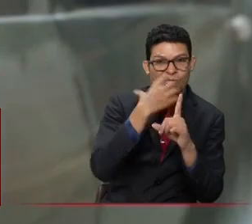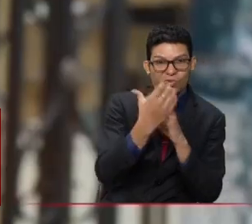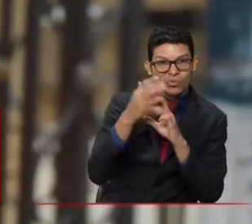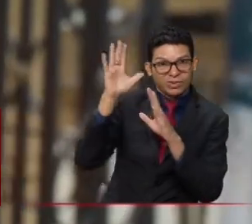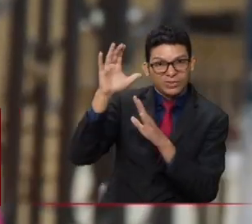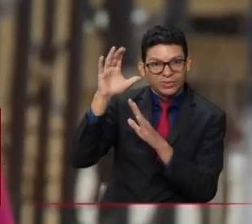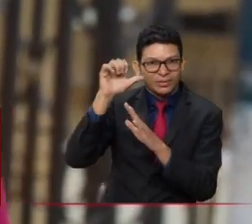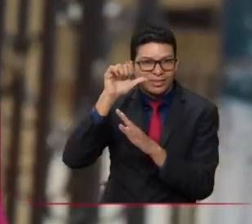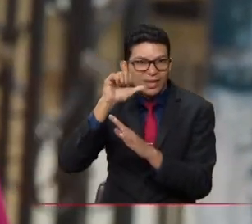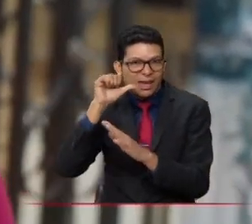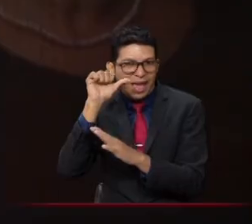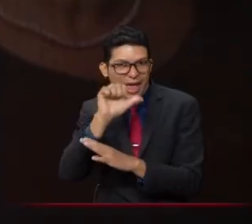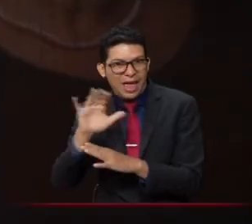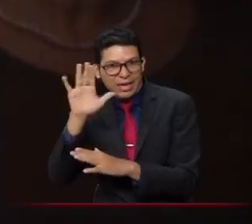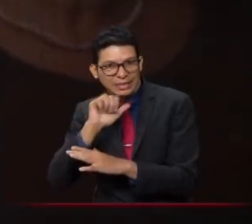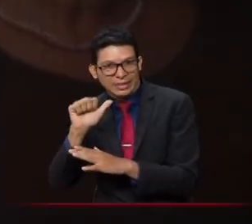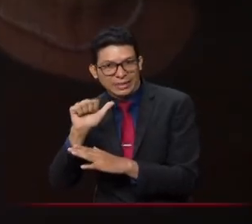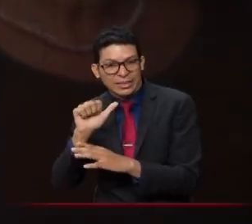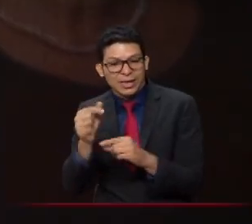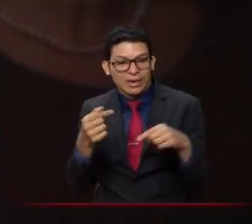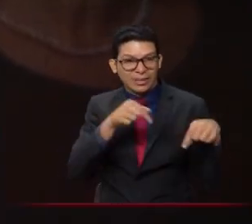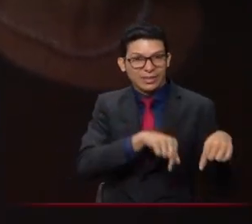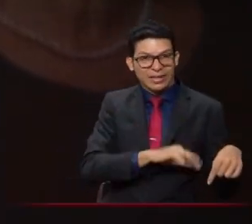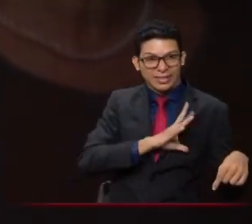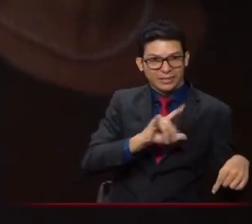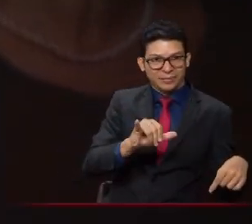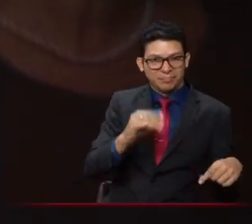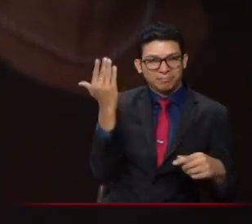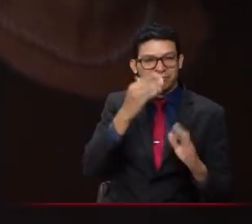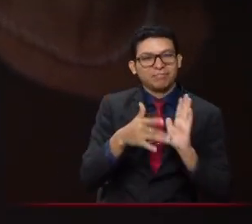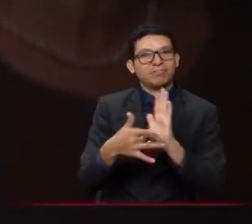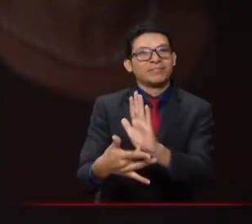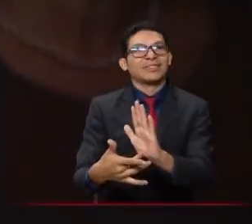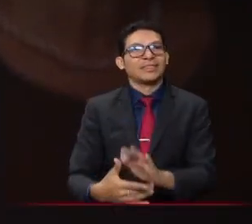y el swing que caracteriza la sucursal del cielo en la gran pantalla.